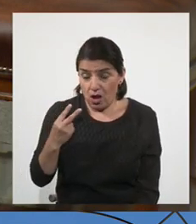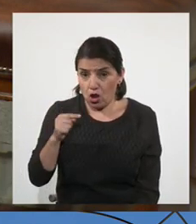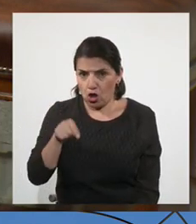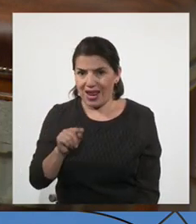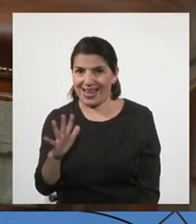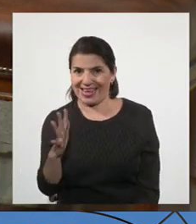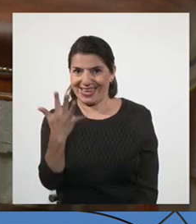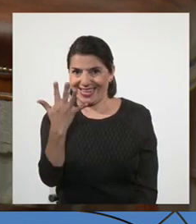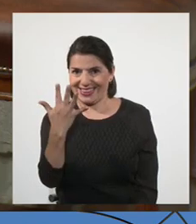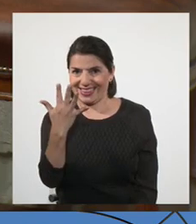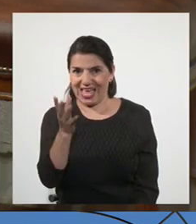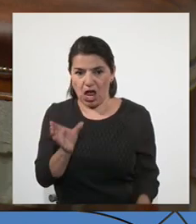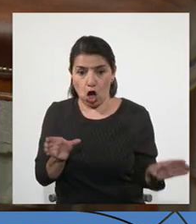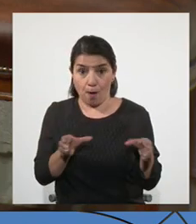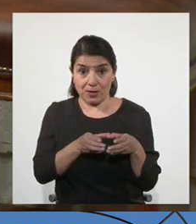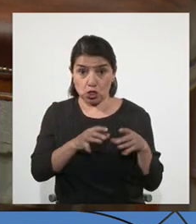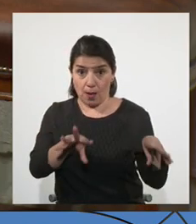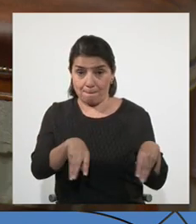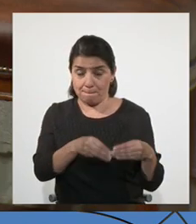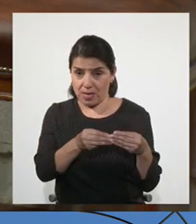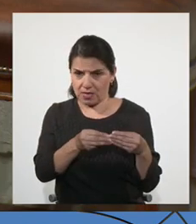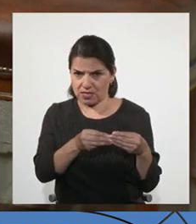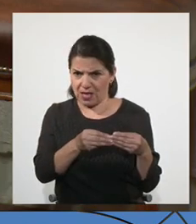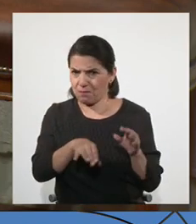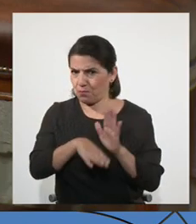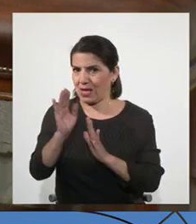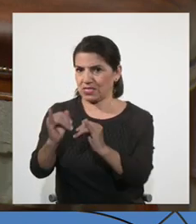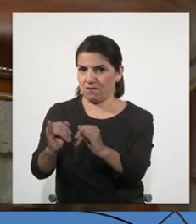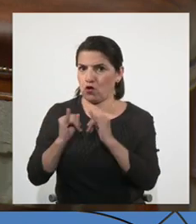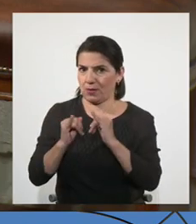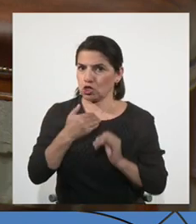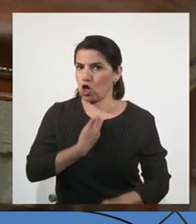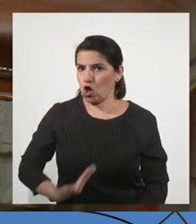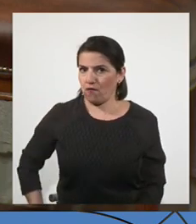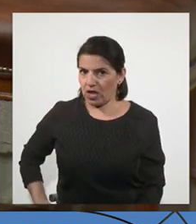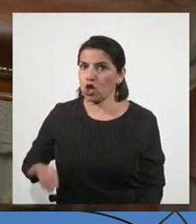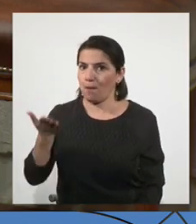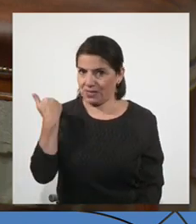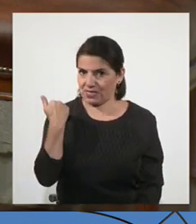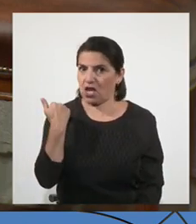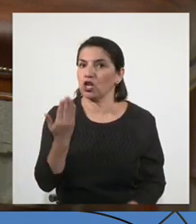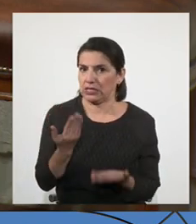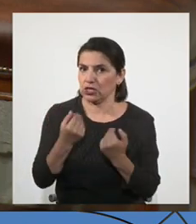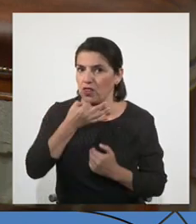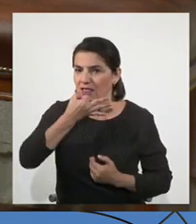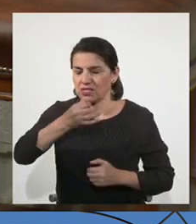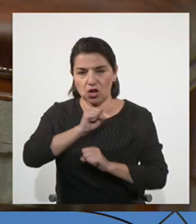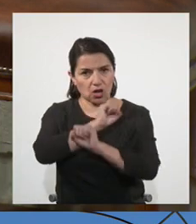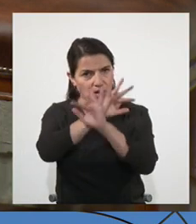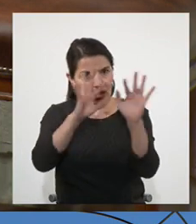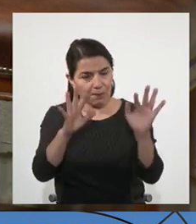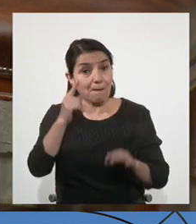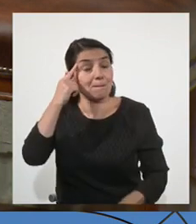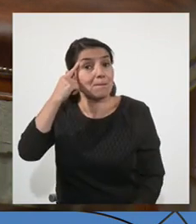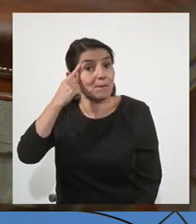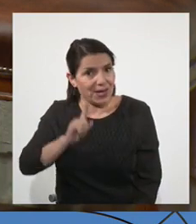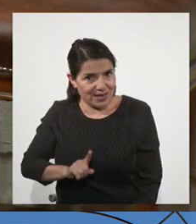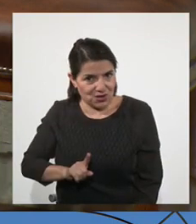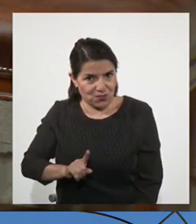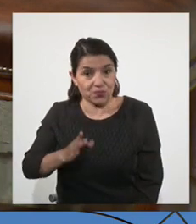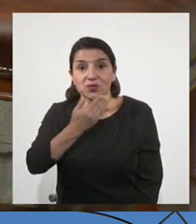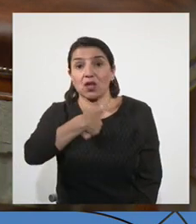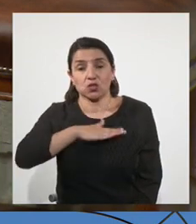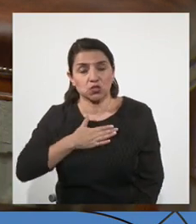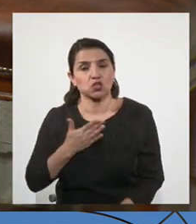mixta hemos tenido bastante más información que en el gobierno pasado. Y eso hay que decirlo claramente. Pero sin duda, nosotros